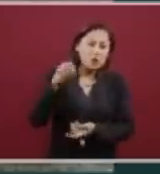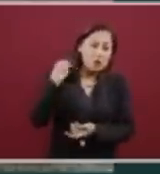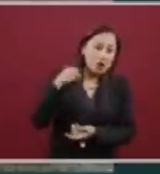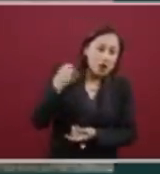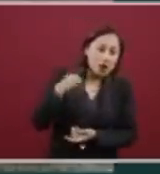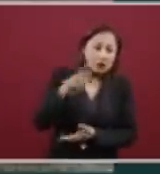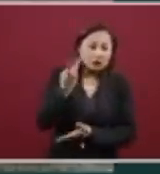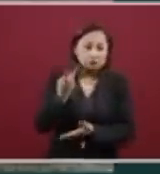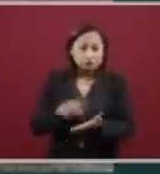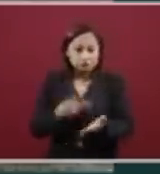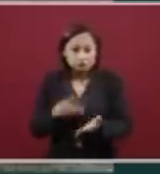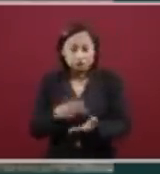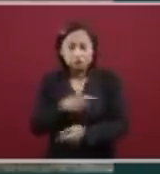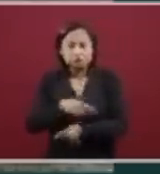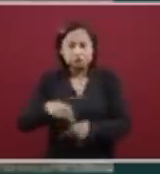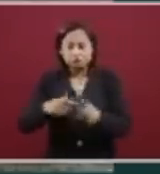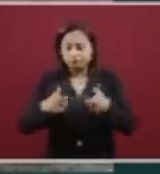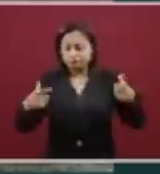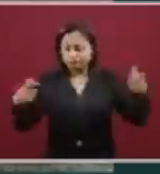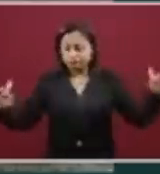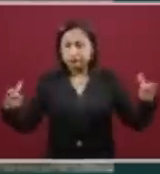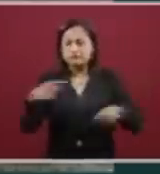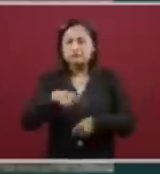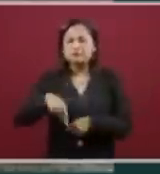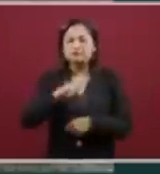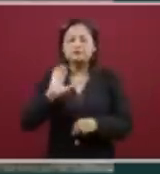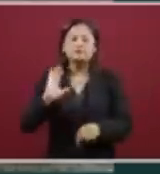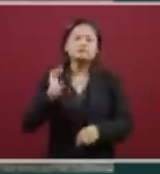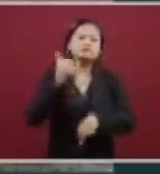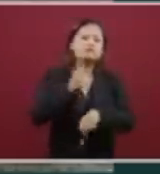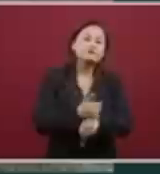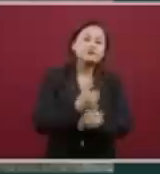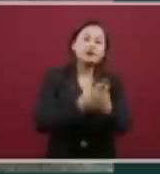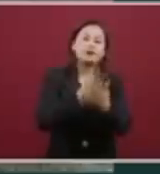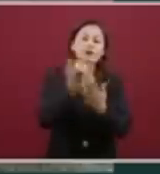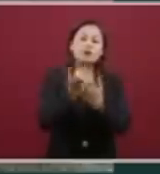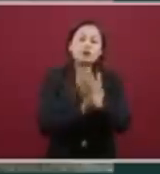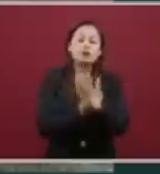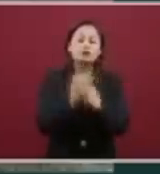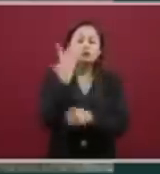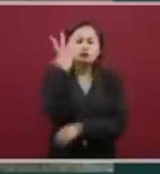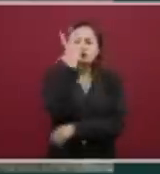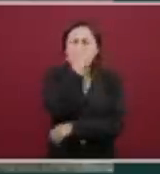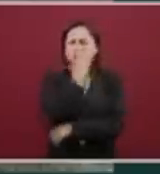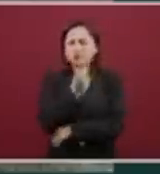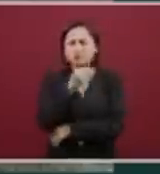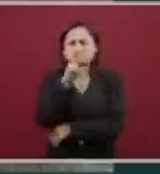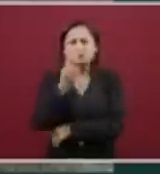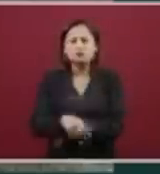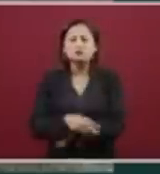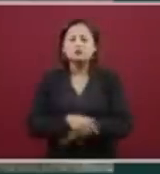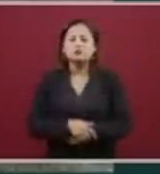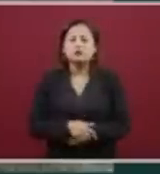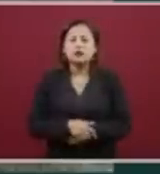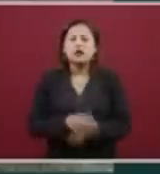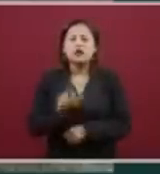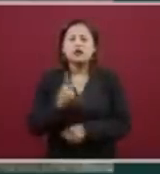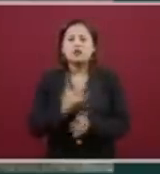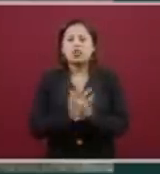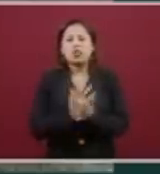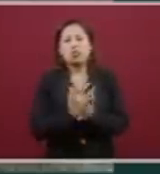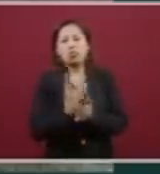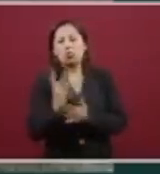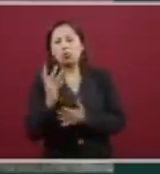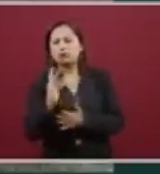para incorporar un proyecto de gran belleza pero no ostentoso que nos